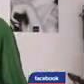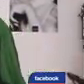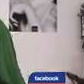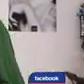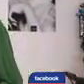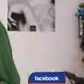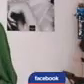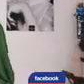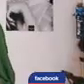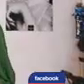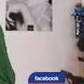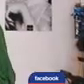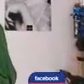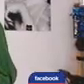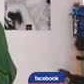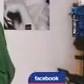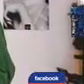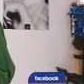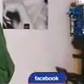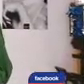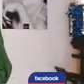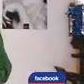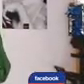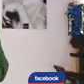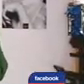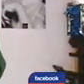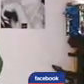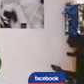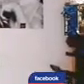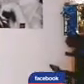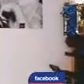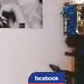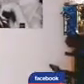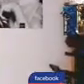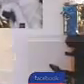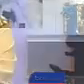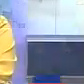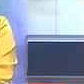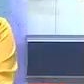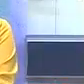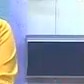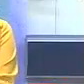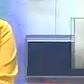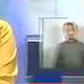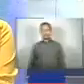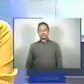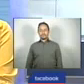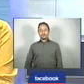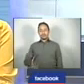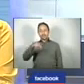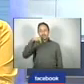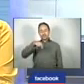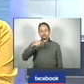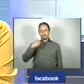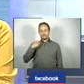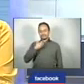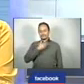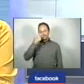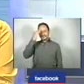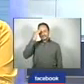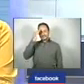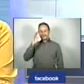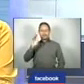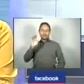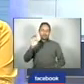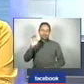ágiles y eficientes. Para Canal 12, Clarisa Cepeda. Y hoy conoceremos la historia de una